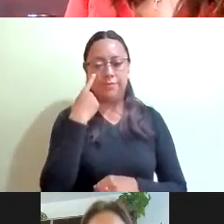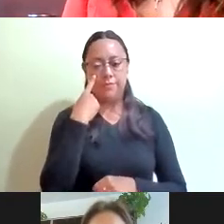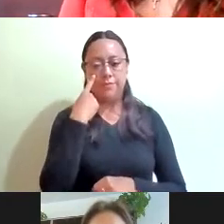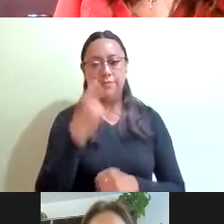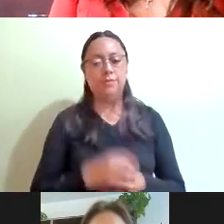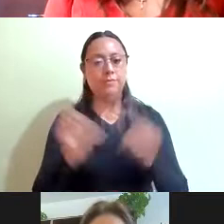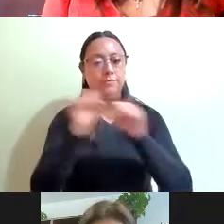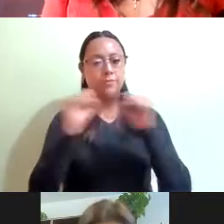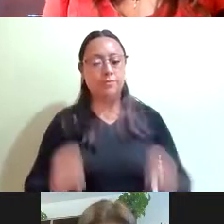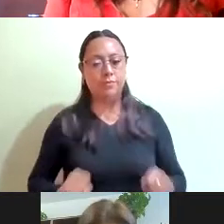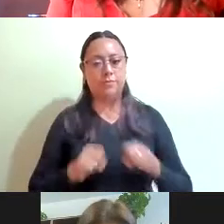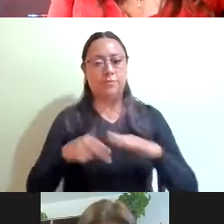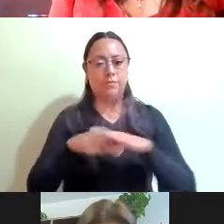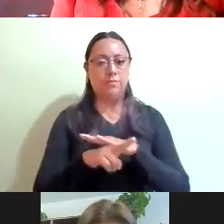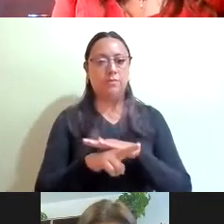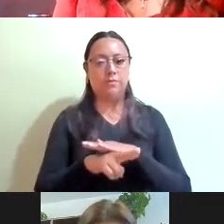de transporte colectivo metro,